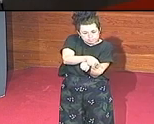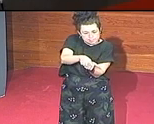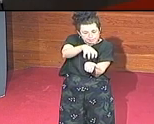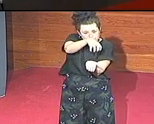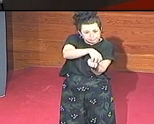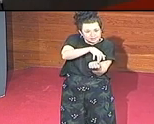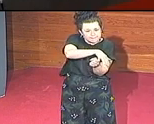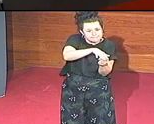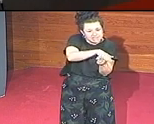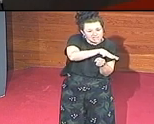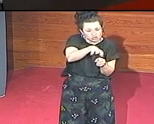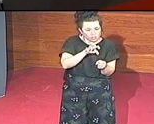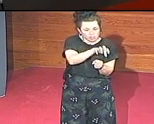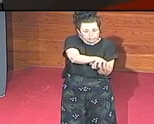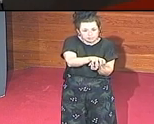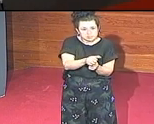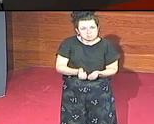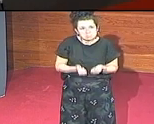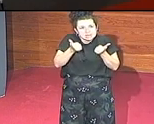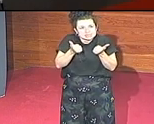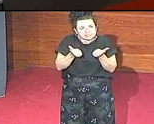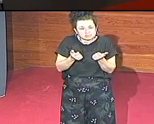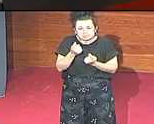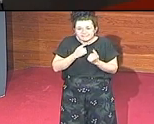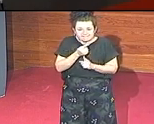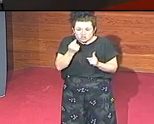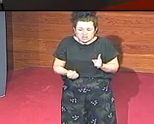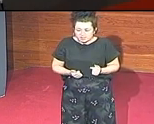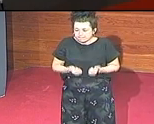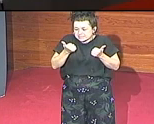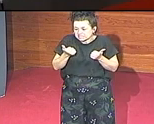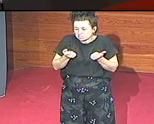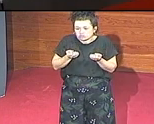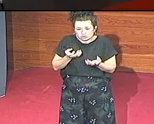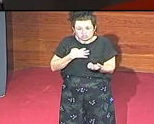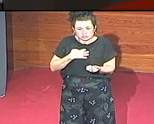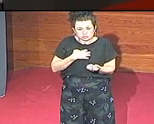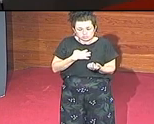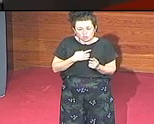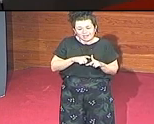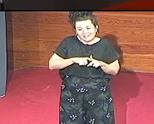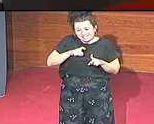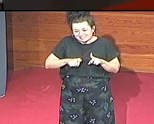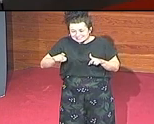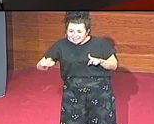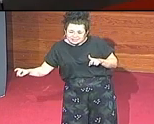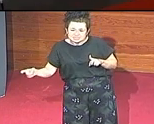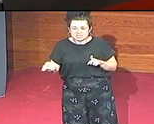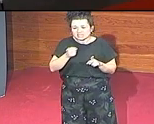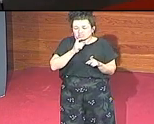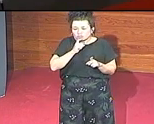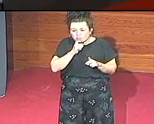más puedo contar que puedo contar en infografía un poco más pues como eran gráficos estadísticos de cómo había evolucionado la